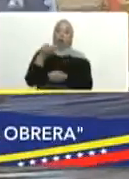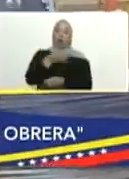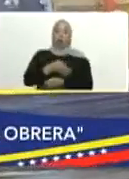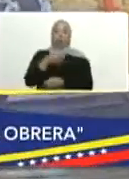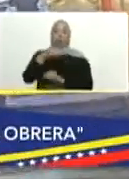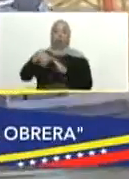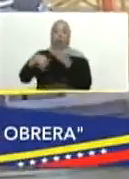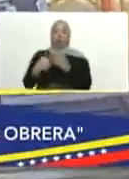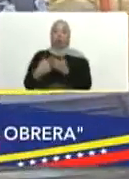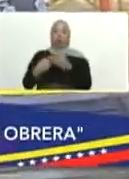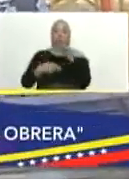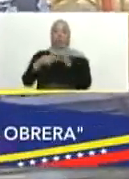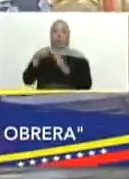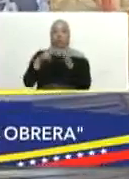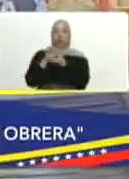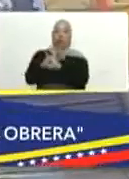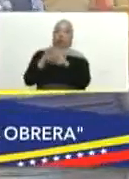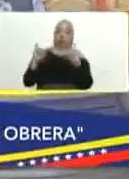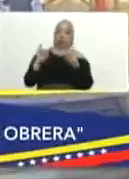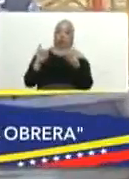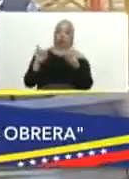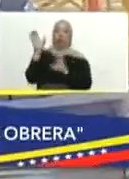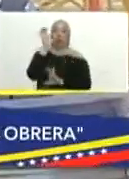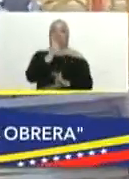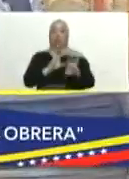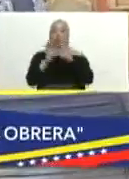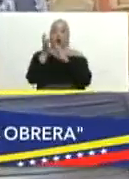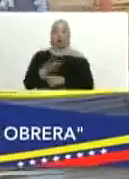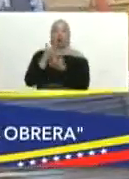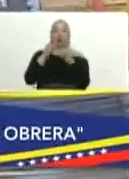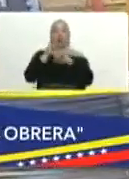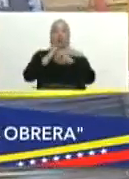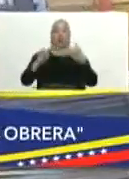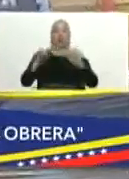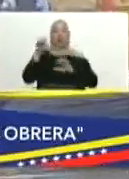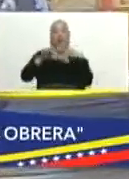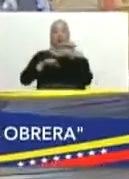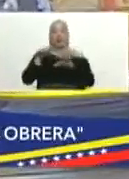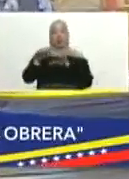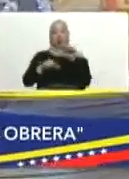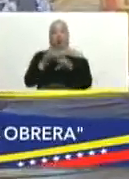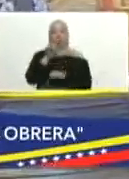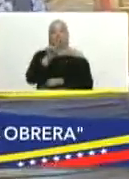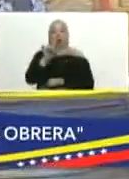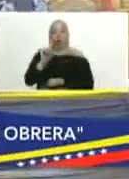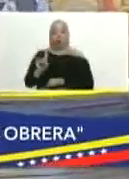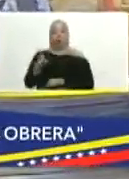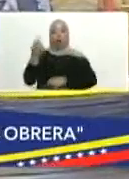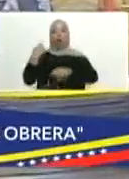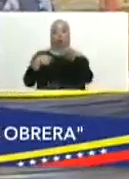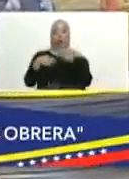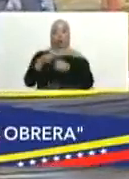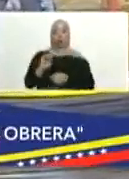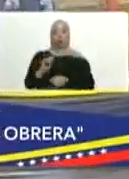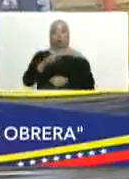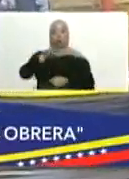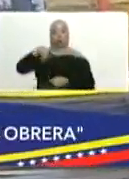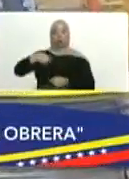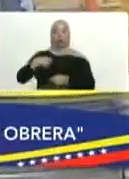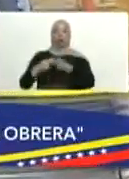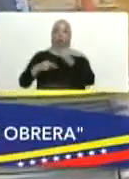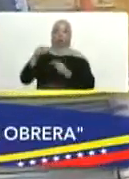para construir la independencia científica tecnológica Siglo 21 la independencia económica es la que tenemos que